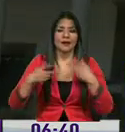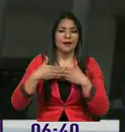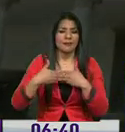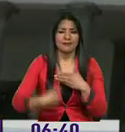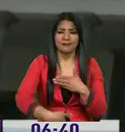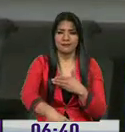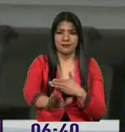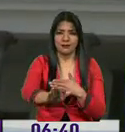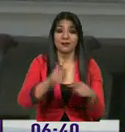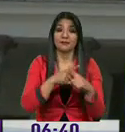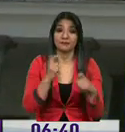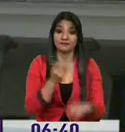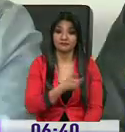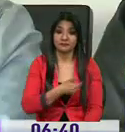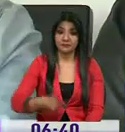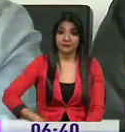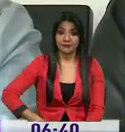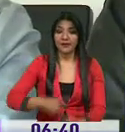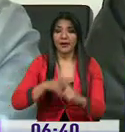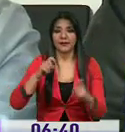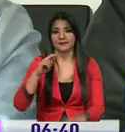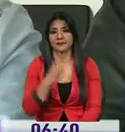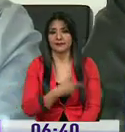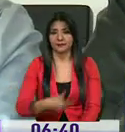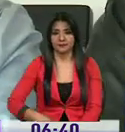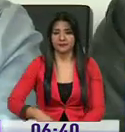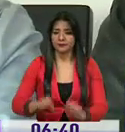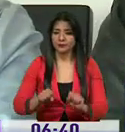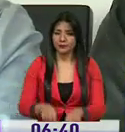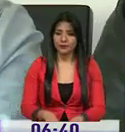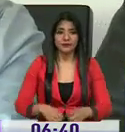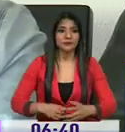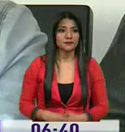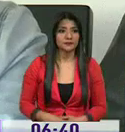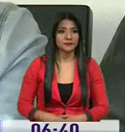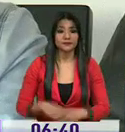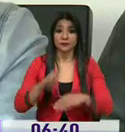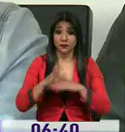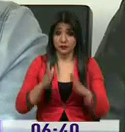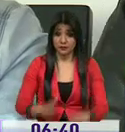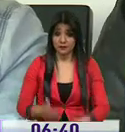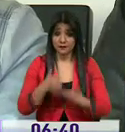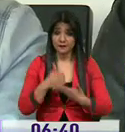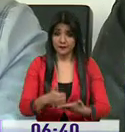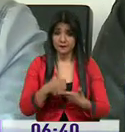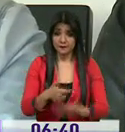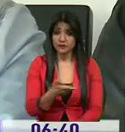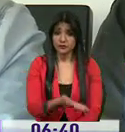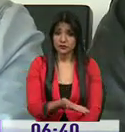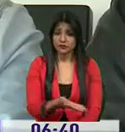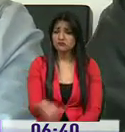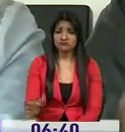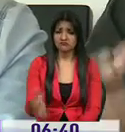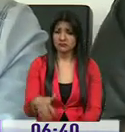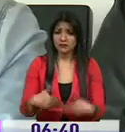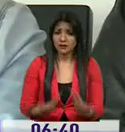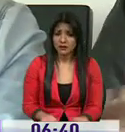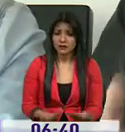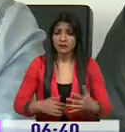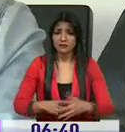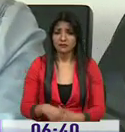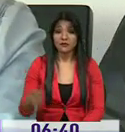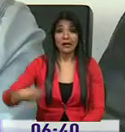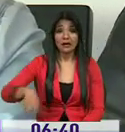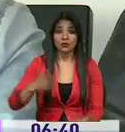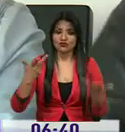y exvicepresidentes. ¿Cuál es el beneficio que tenemos los ecuatorianos en estos momentos luego de que ellos